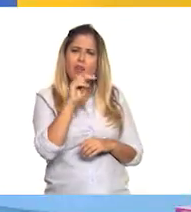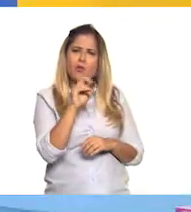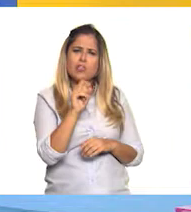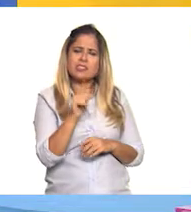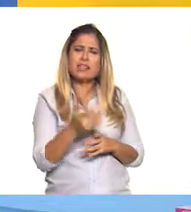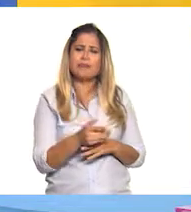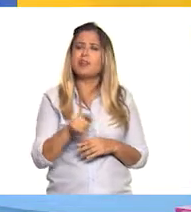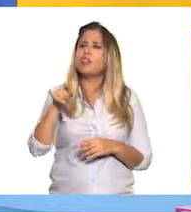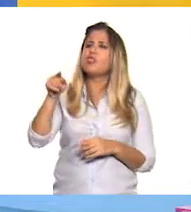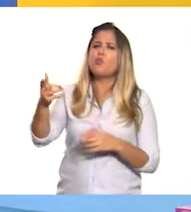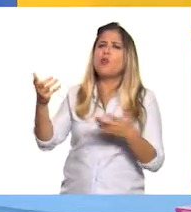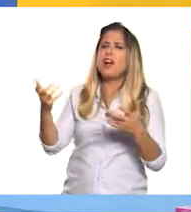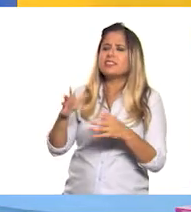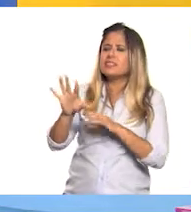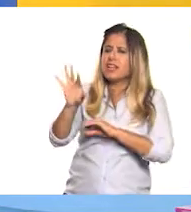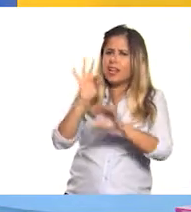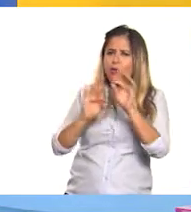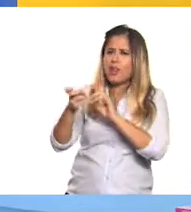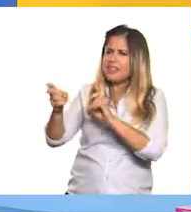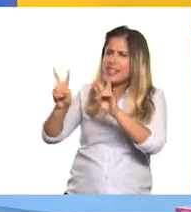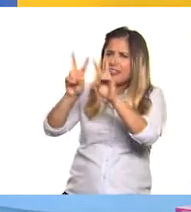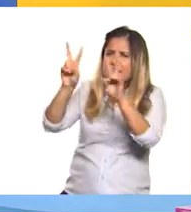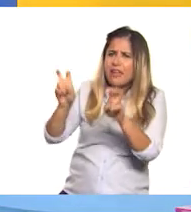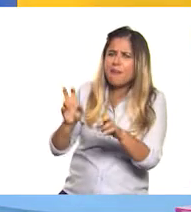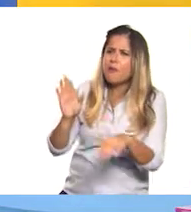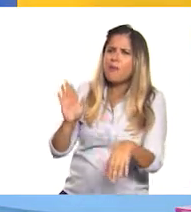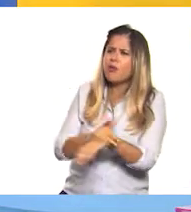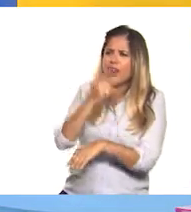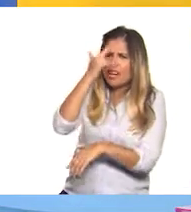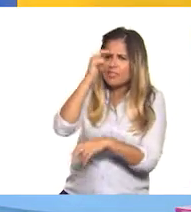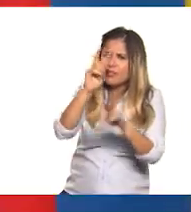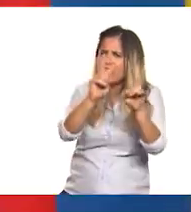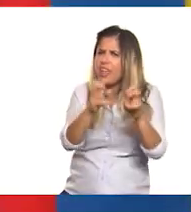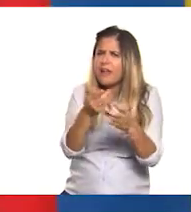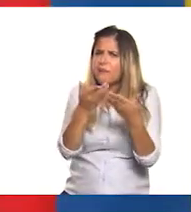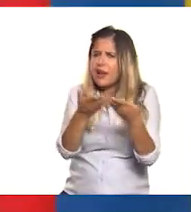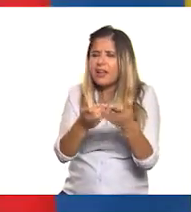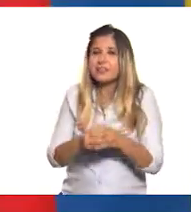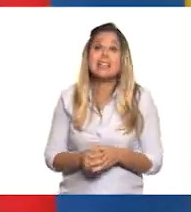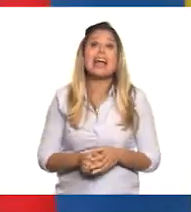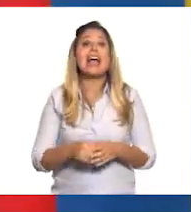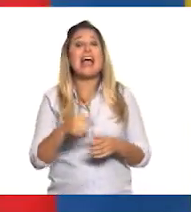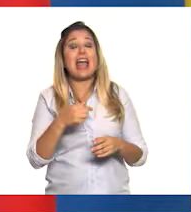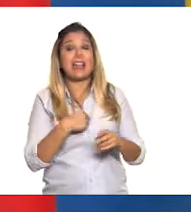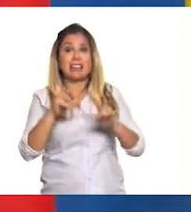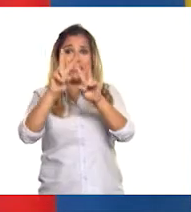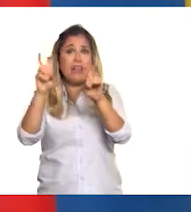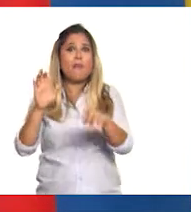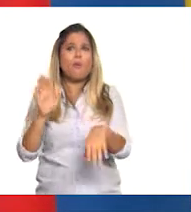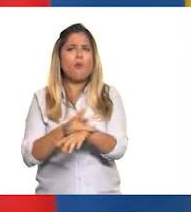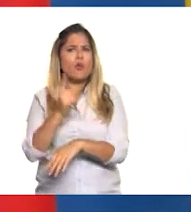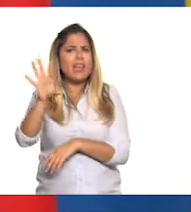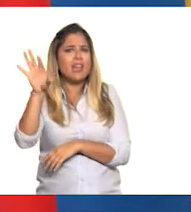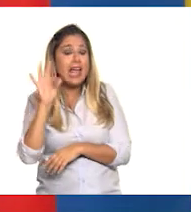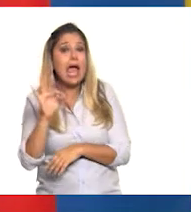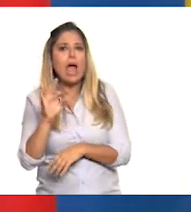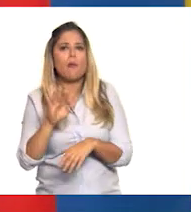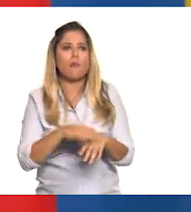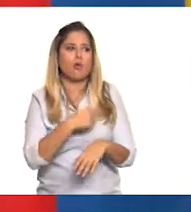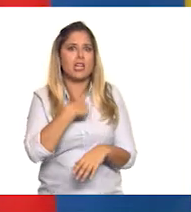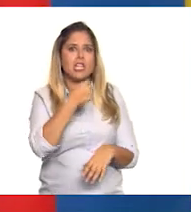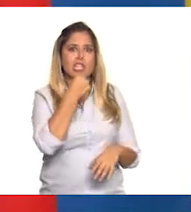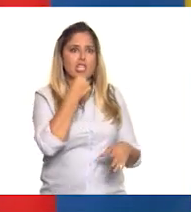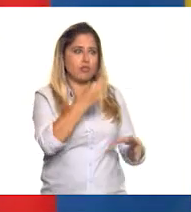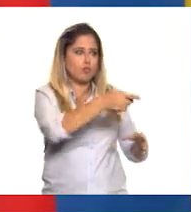motivó a ti y a Ton a elegir ese tema y esos destinatarios? Ah, pues nos motivó conocer cómo los niños de mi comunidad y